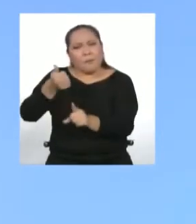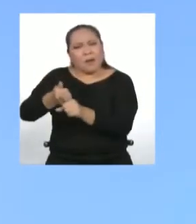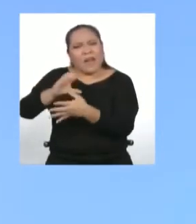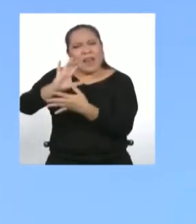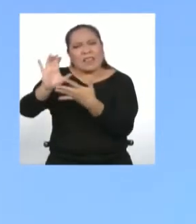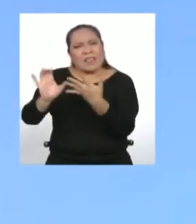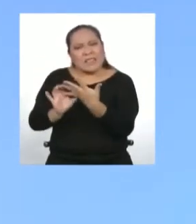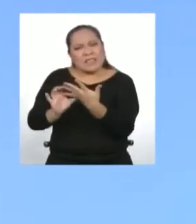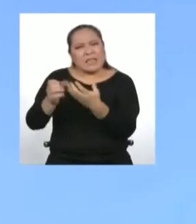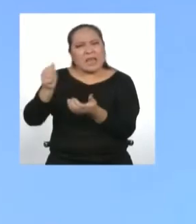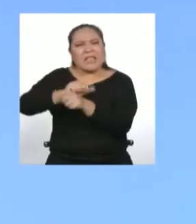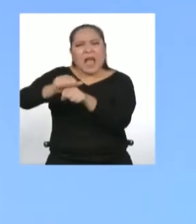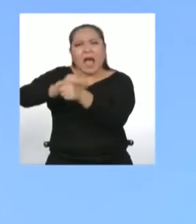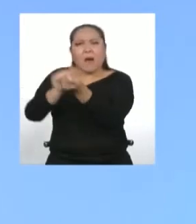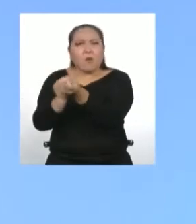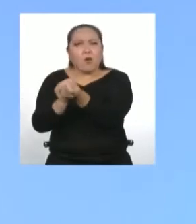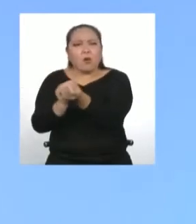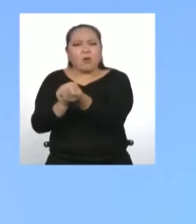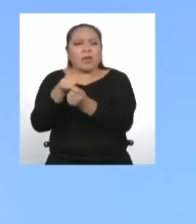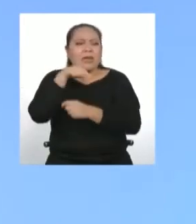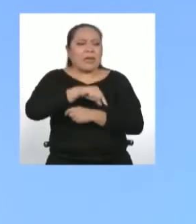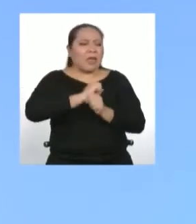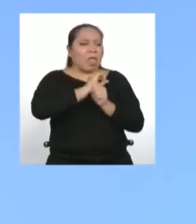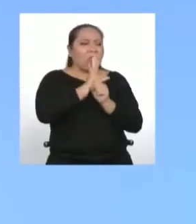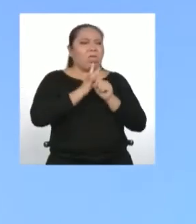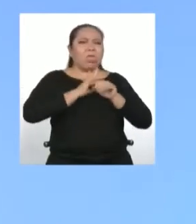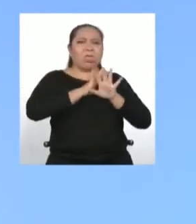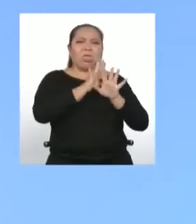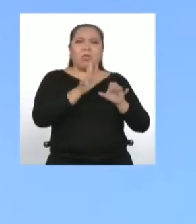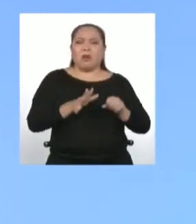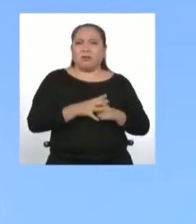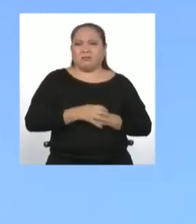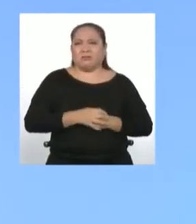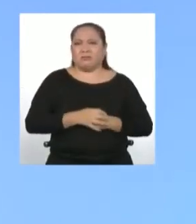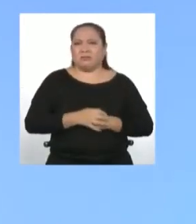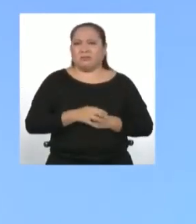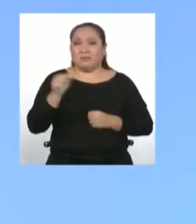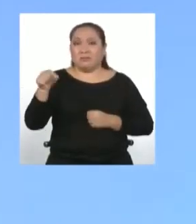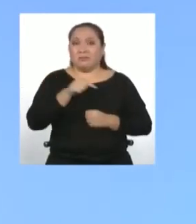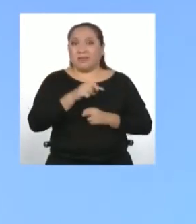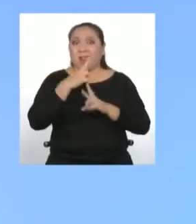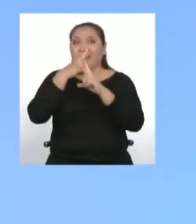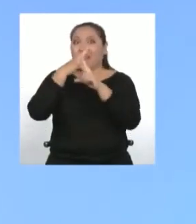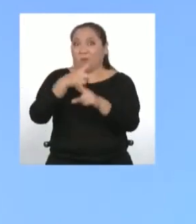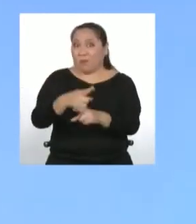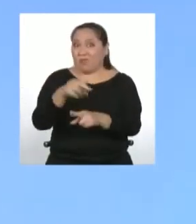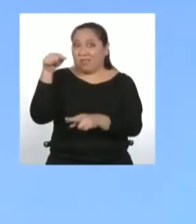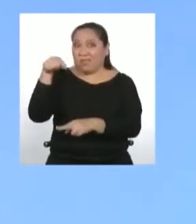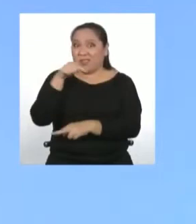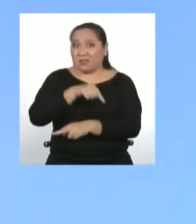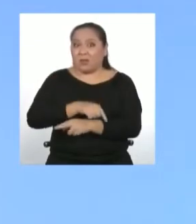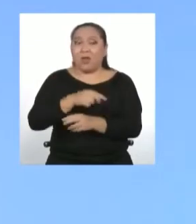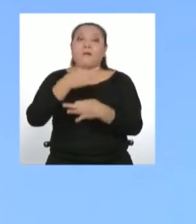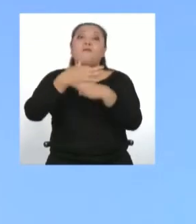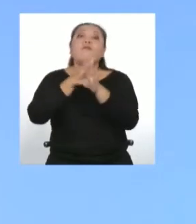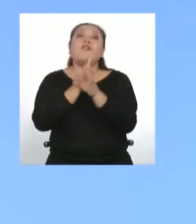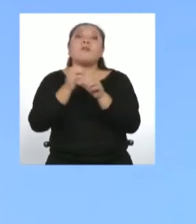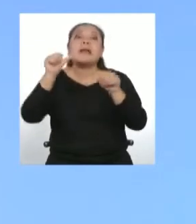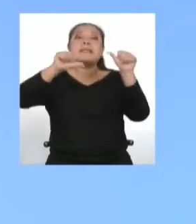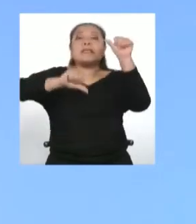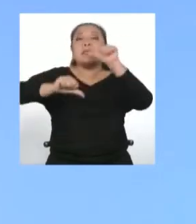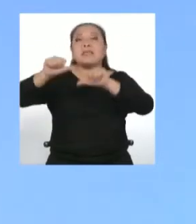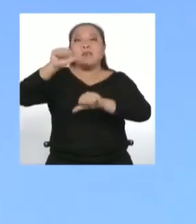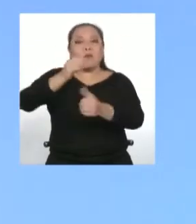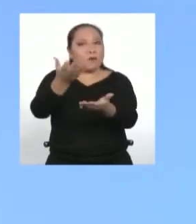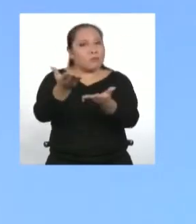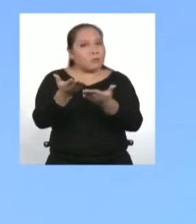la eliminación del virus causante del COVID-19? Para responder estas interrogantes de manera científica, te invito a